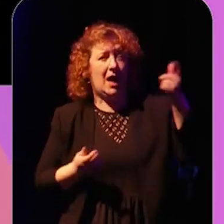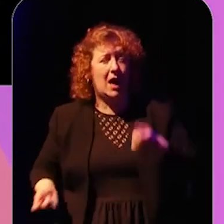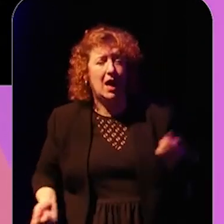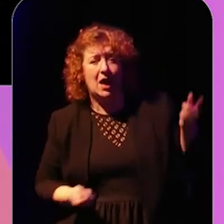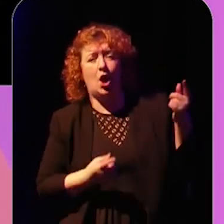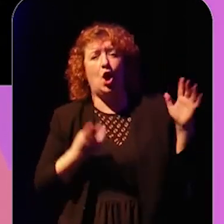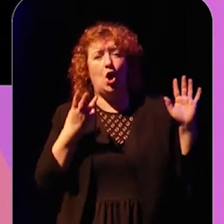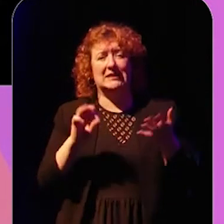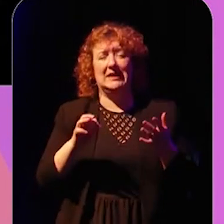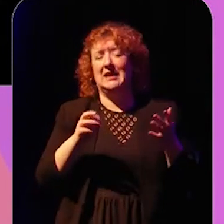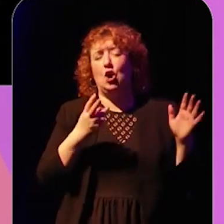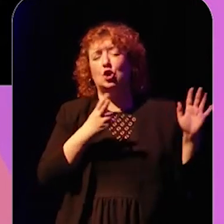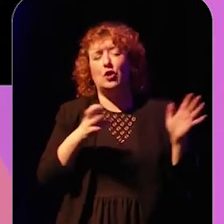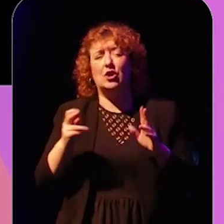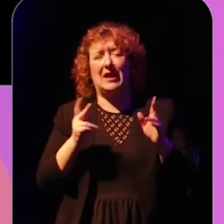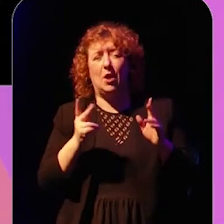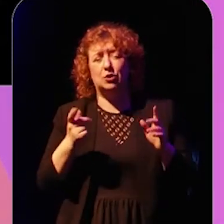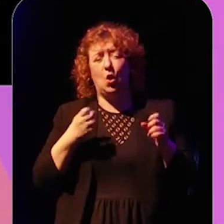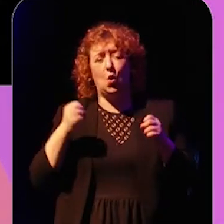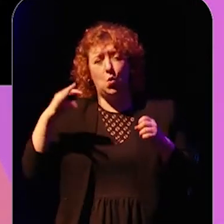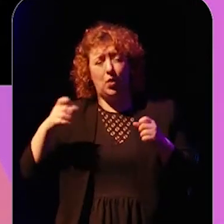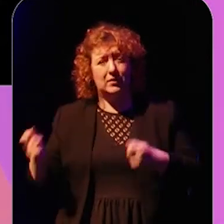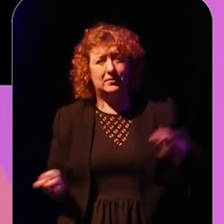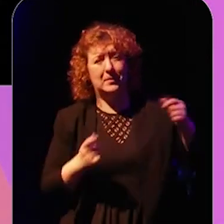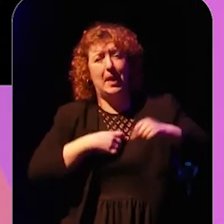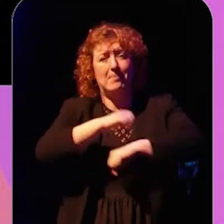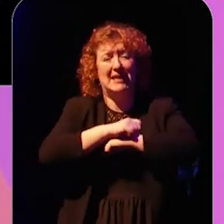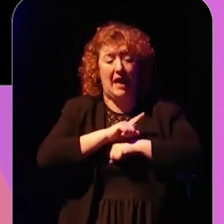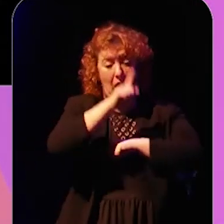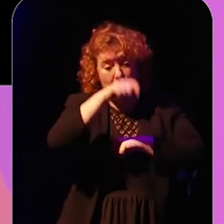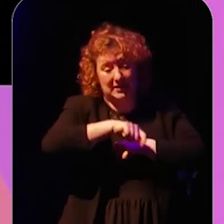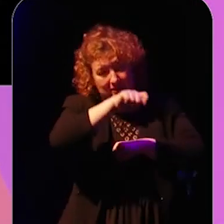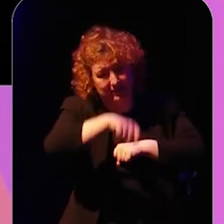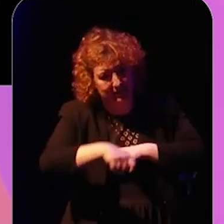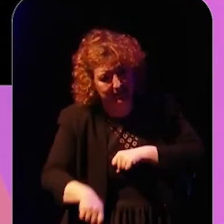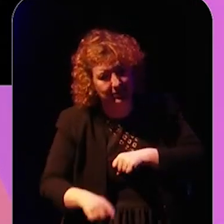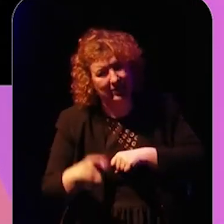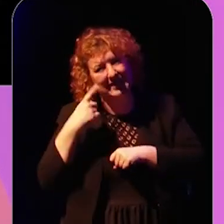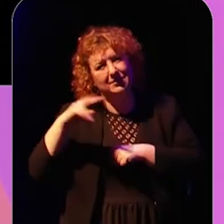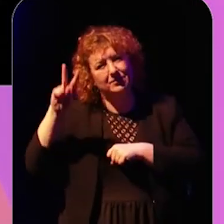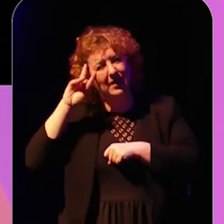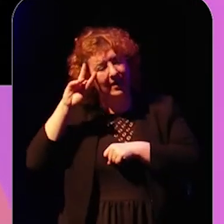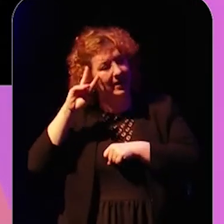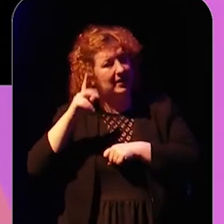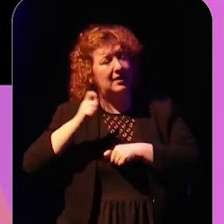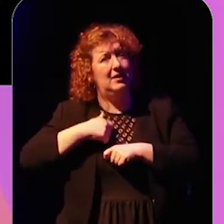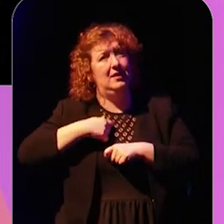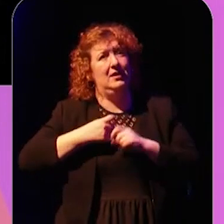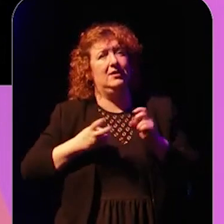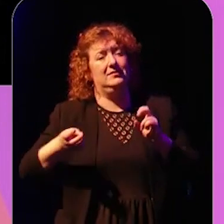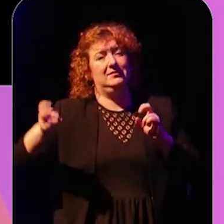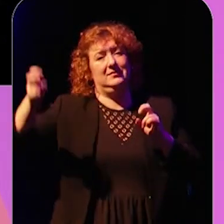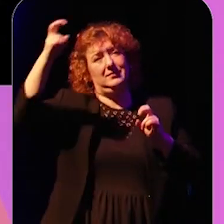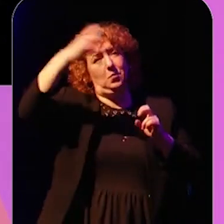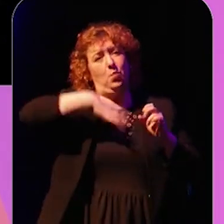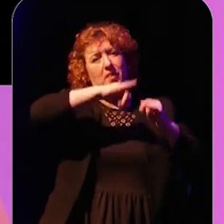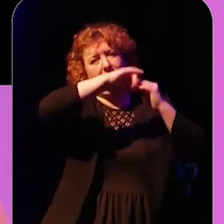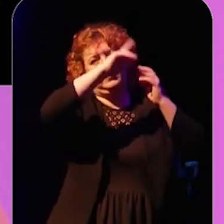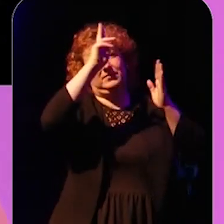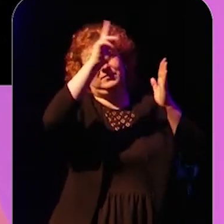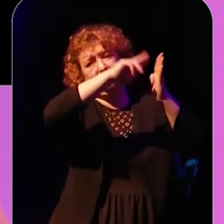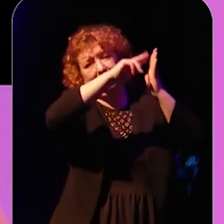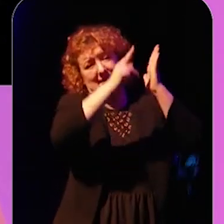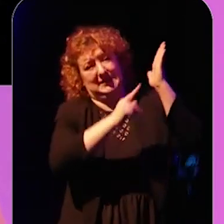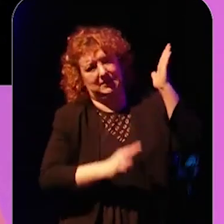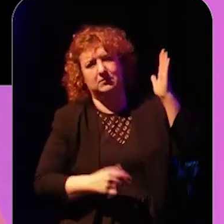luces, los 30 kilómetros de luces que teníamos que subir, que sacábamos por una ventana para que luego unos especialistas de acceso a la altura pudiesen instalarlos, con lo